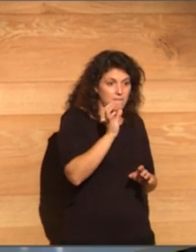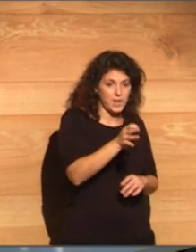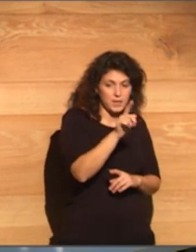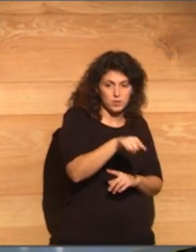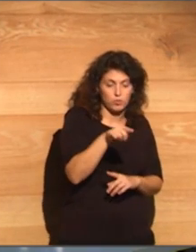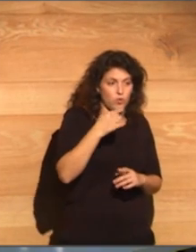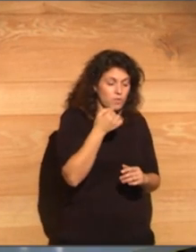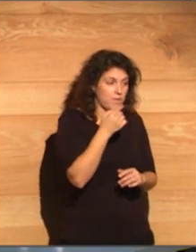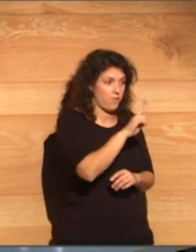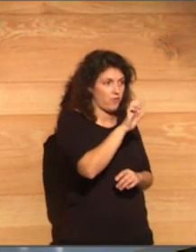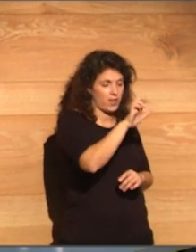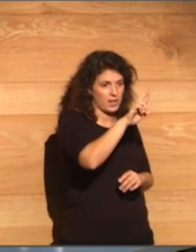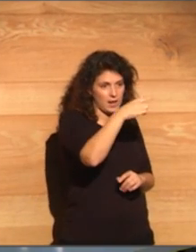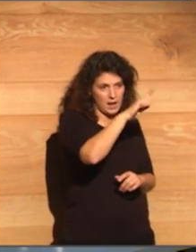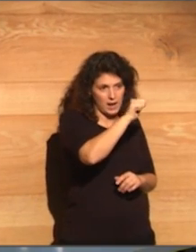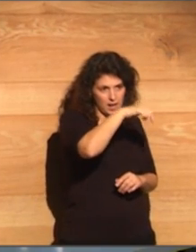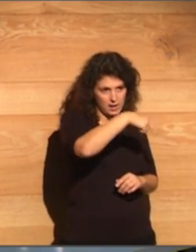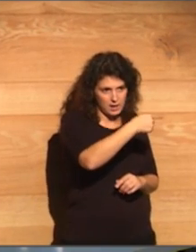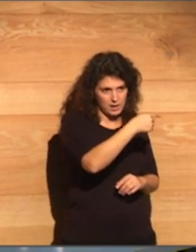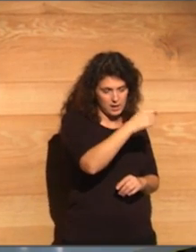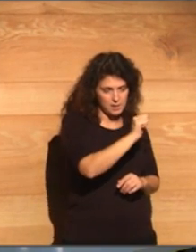como él lo vivió. Y al final ya